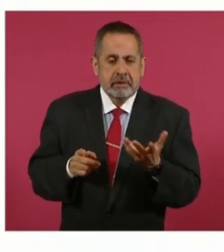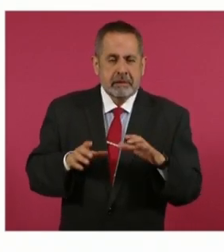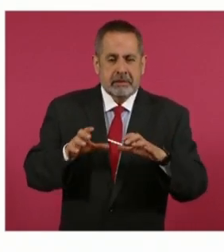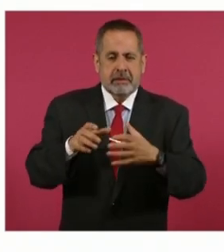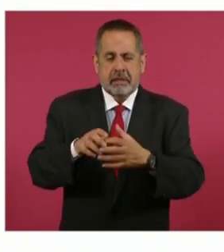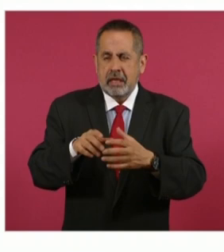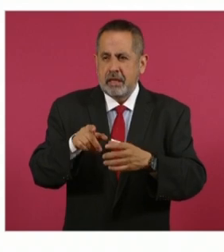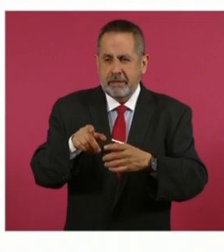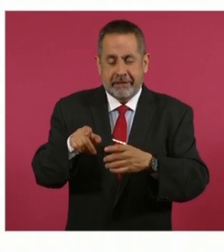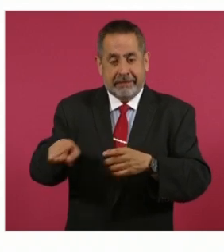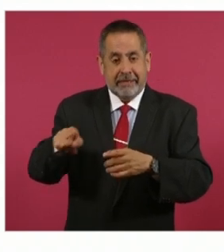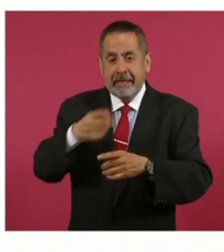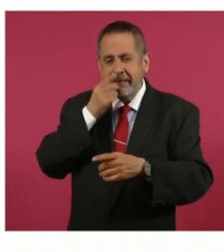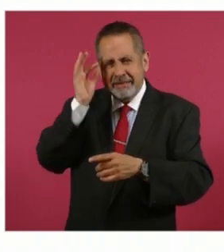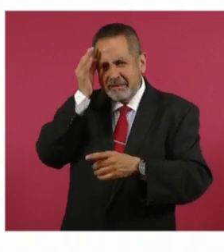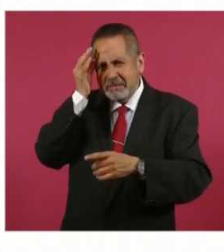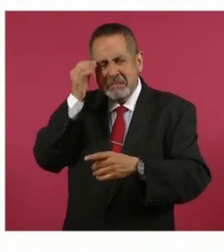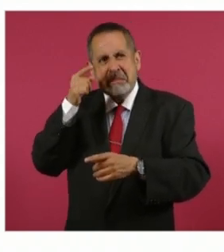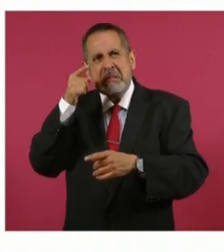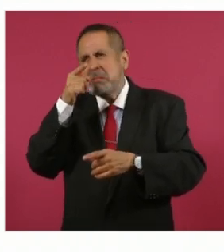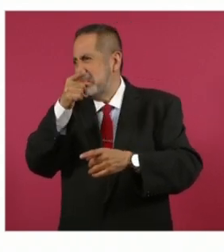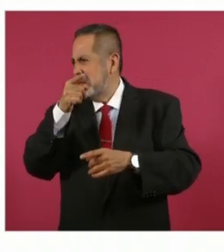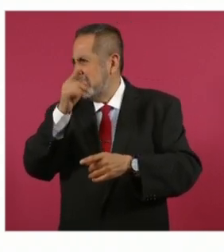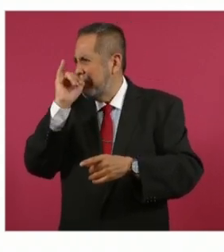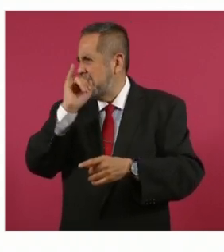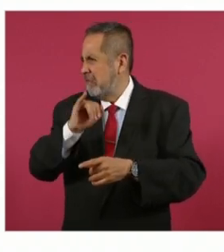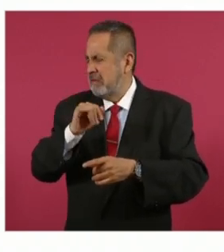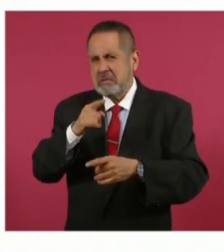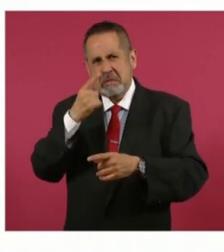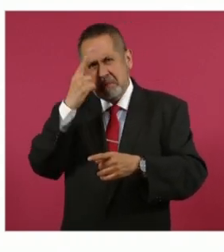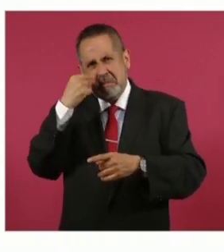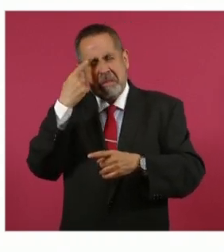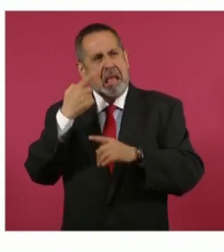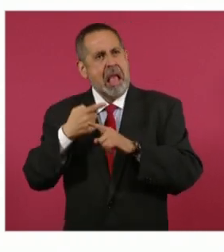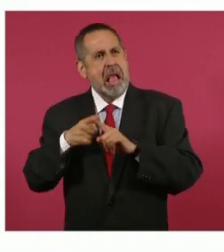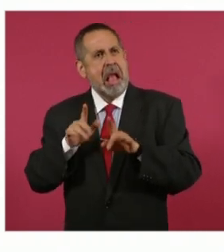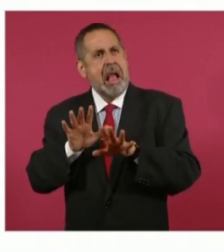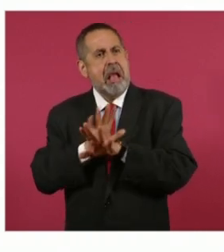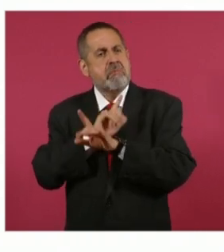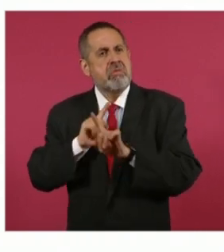Prageris, vino muy cambiado,